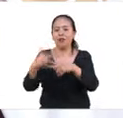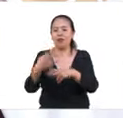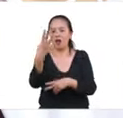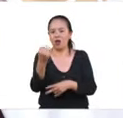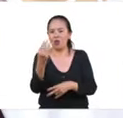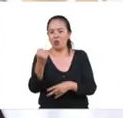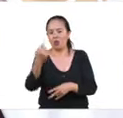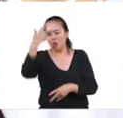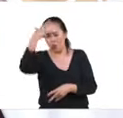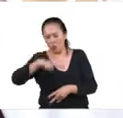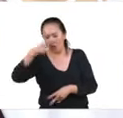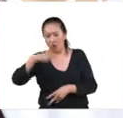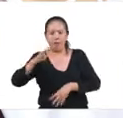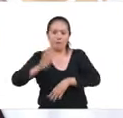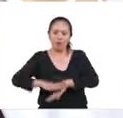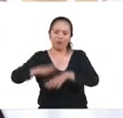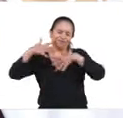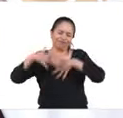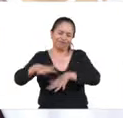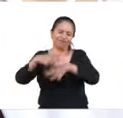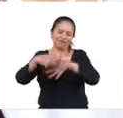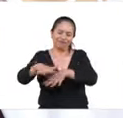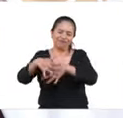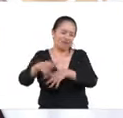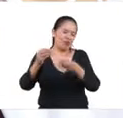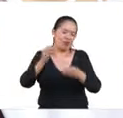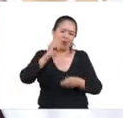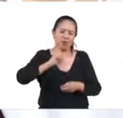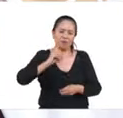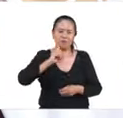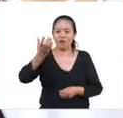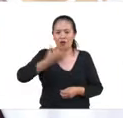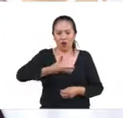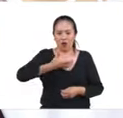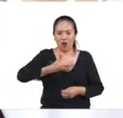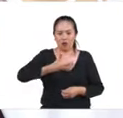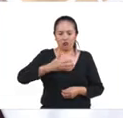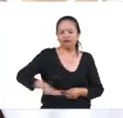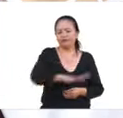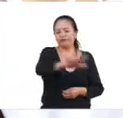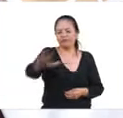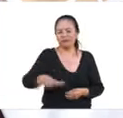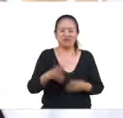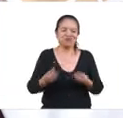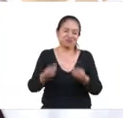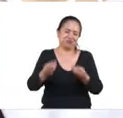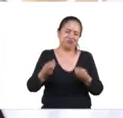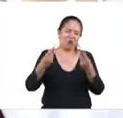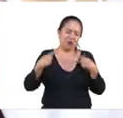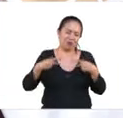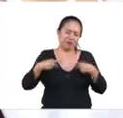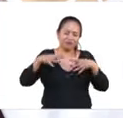todavía había personas en el Zócalo. El Zócalo nunca se vio lleno,